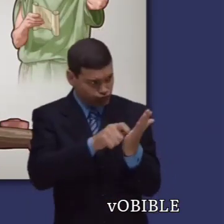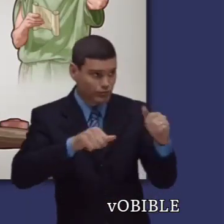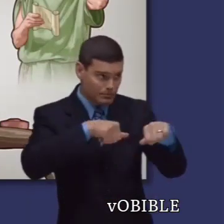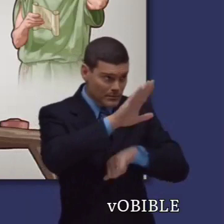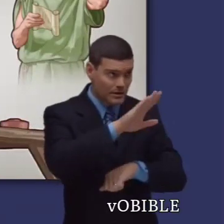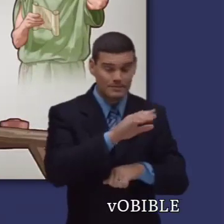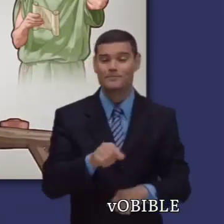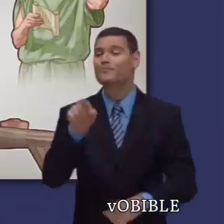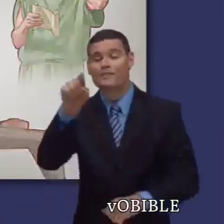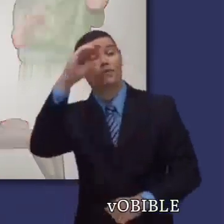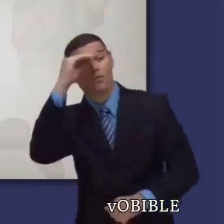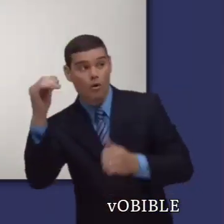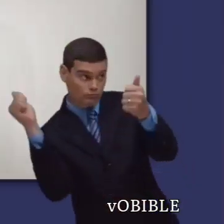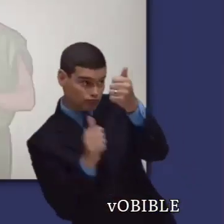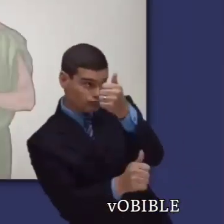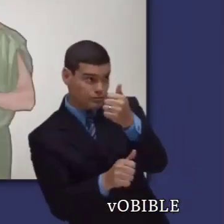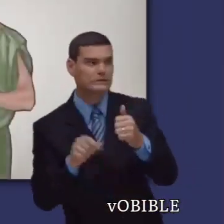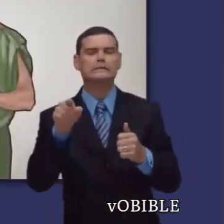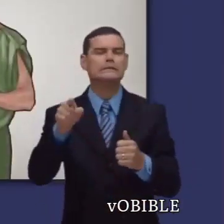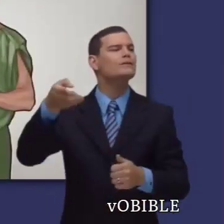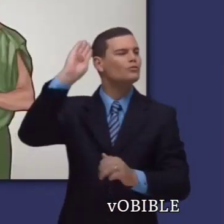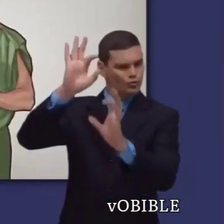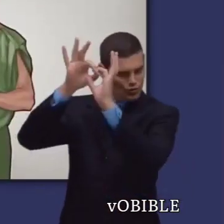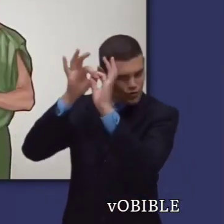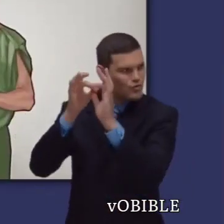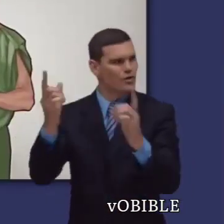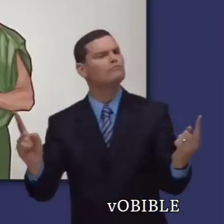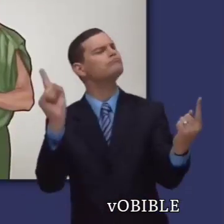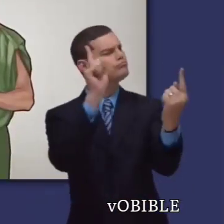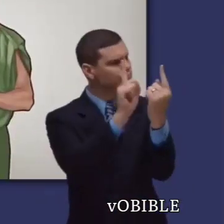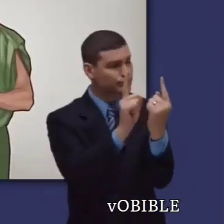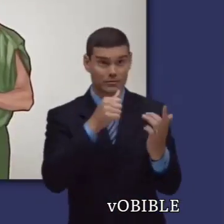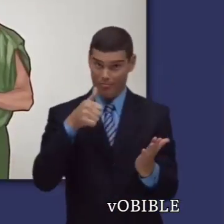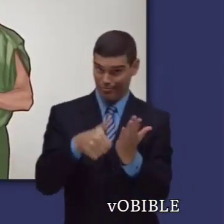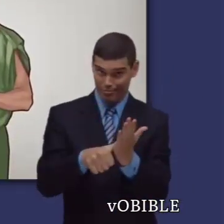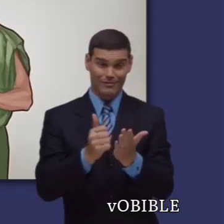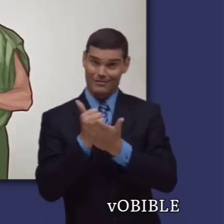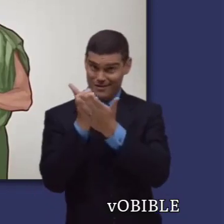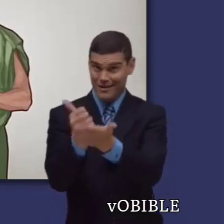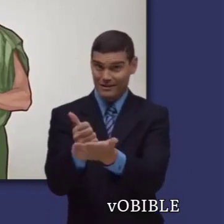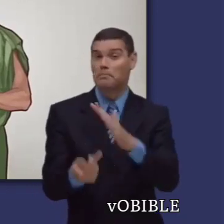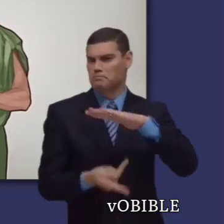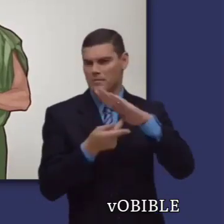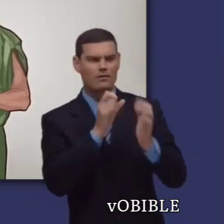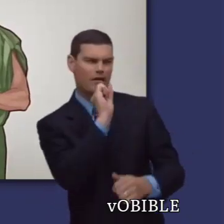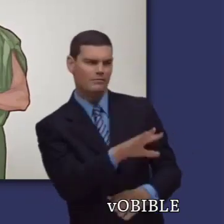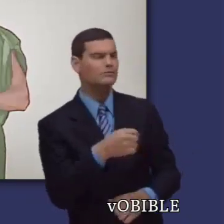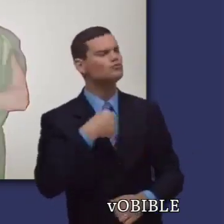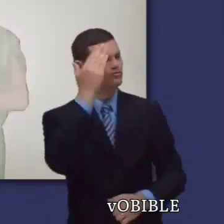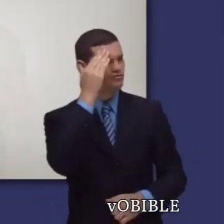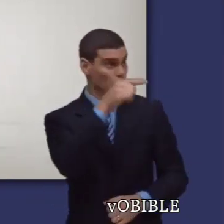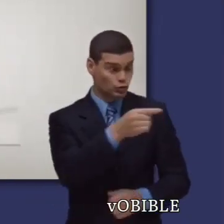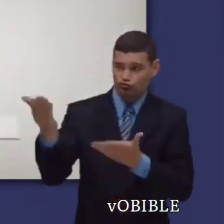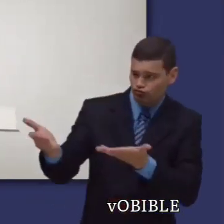un esclavo que ahora también es su hermano. Pablo demuestra que confía en que Filemón hará más de lo que le pide.